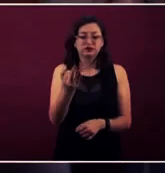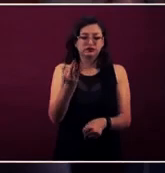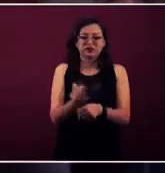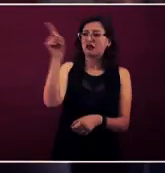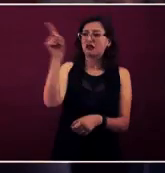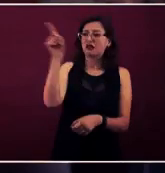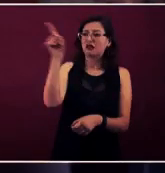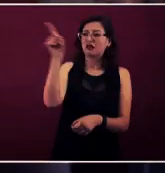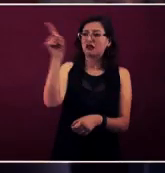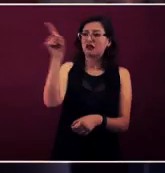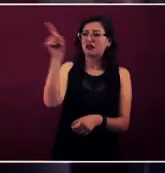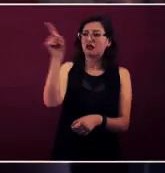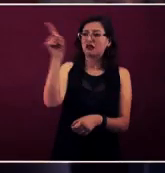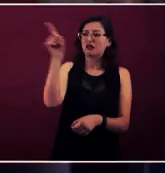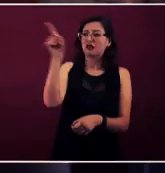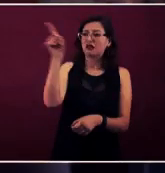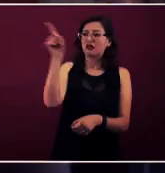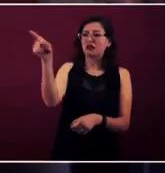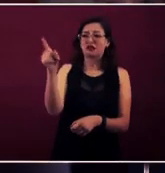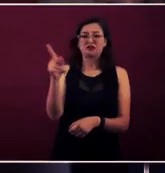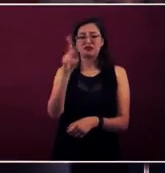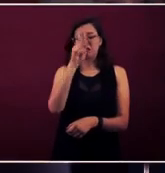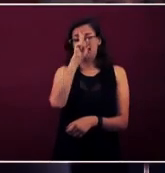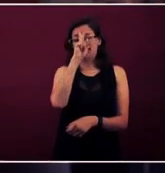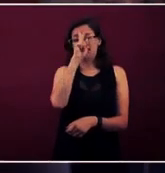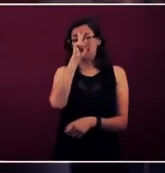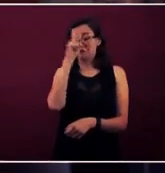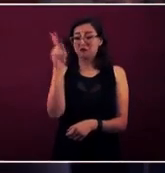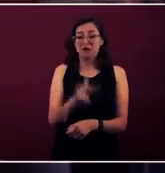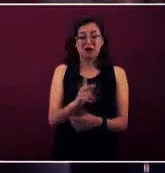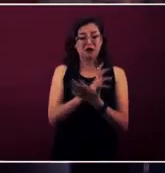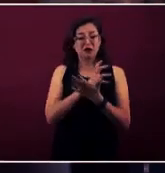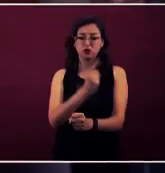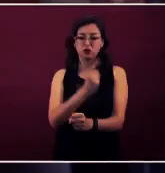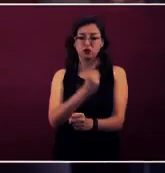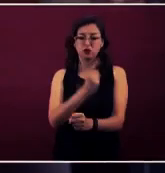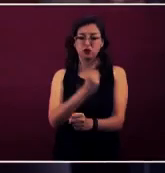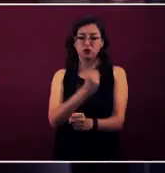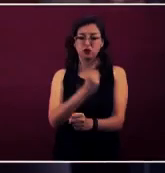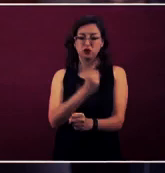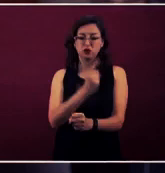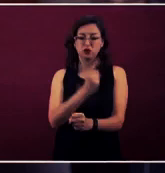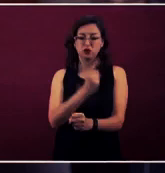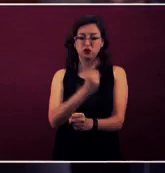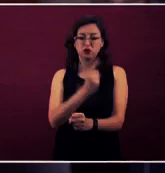crudo que he encontrado en la Ribereña en términos de inseguridad